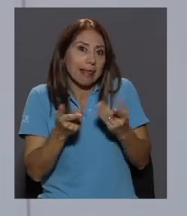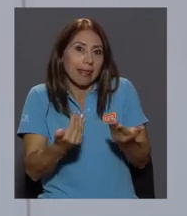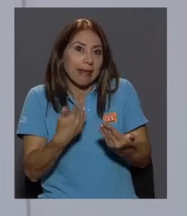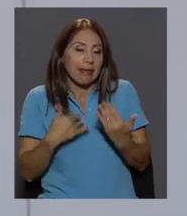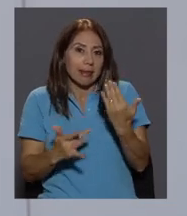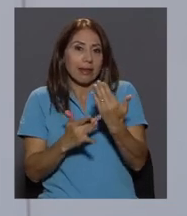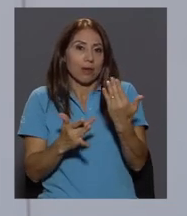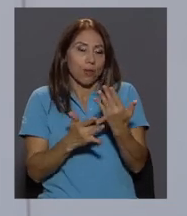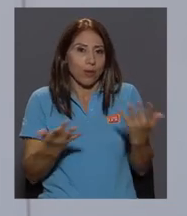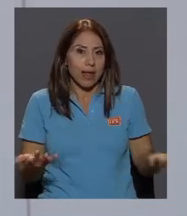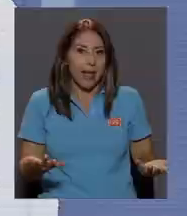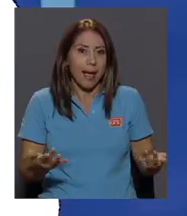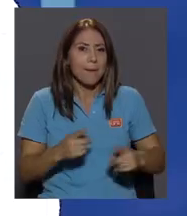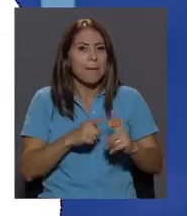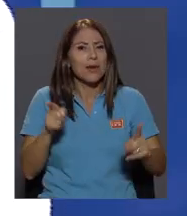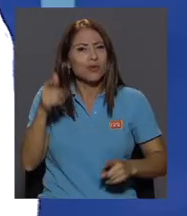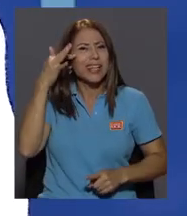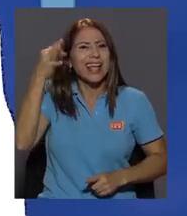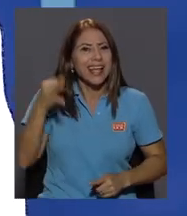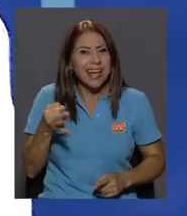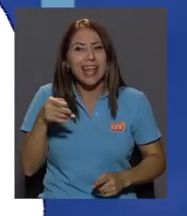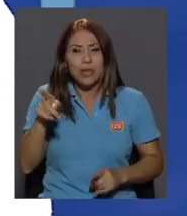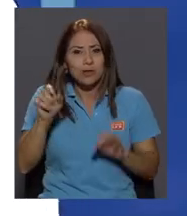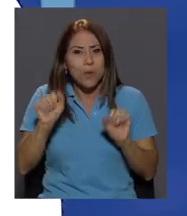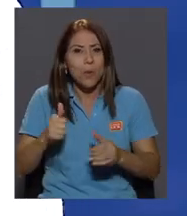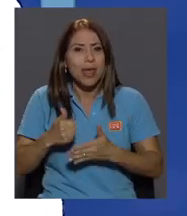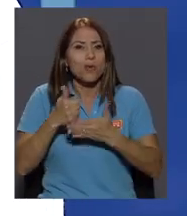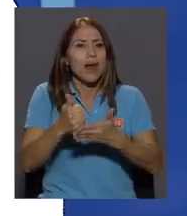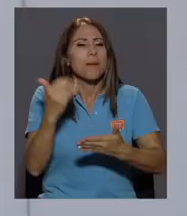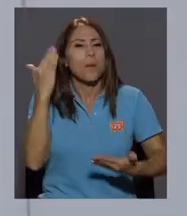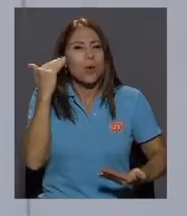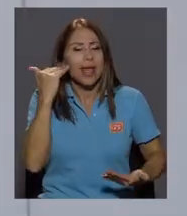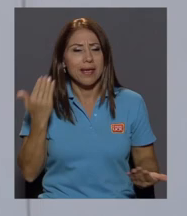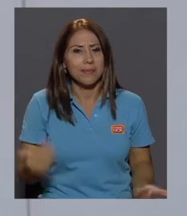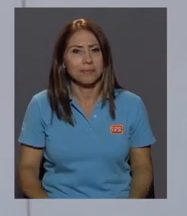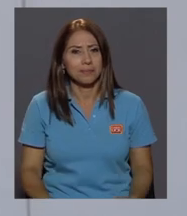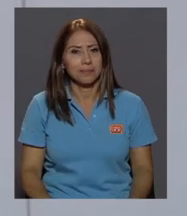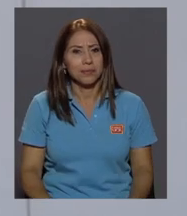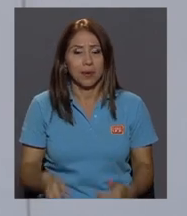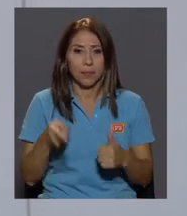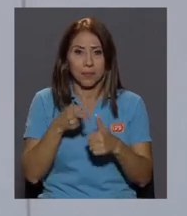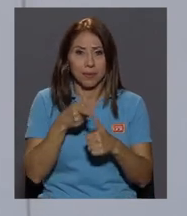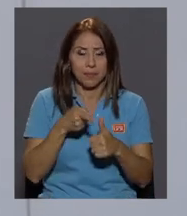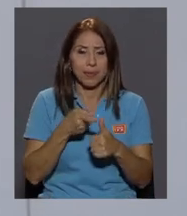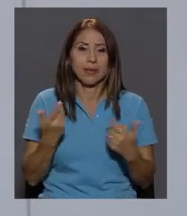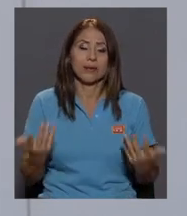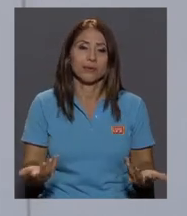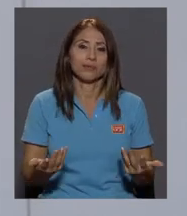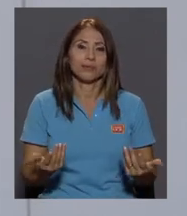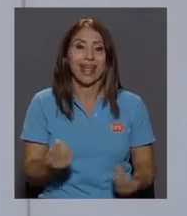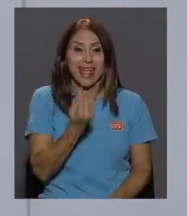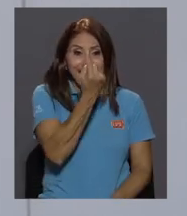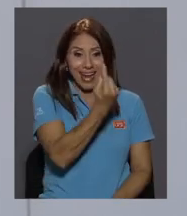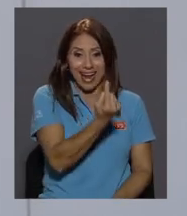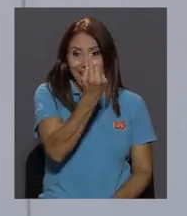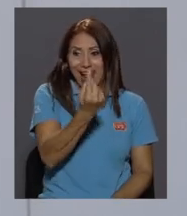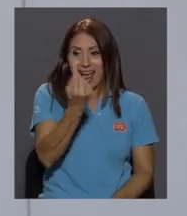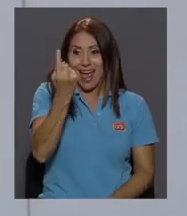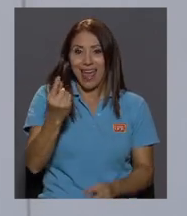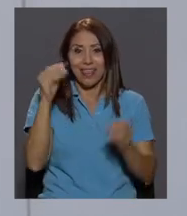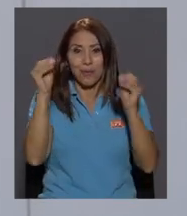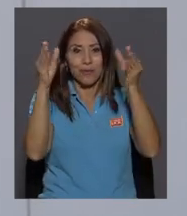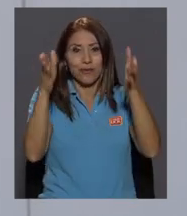tecnológica es decir por qué por qué crees que si les vas a poder ayudar bueno primero que todo de verdad cada profesor